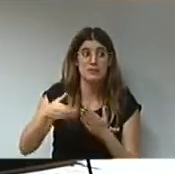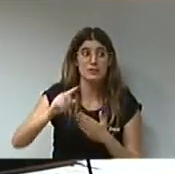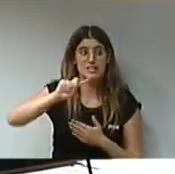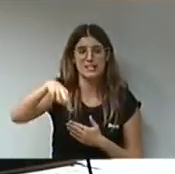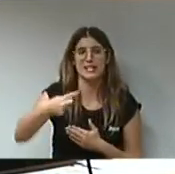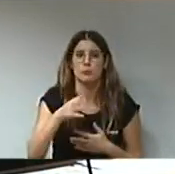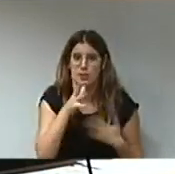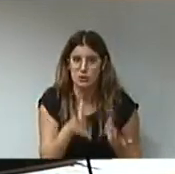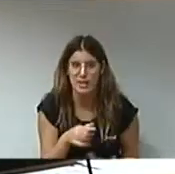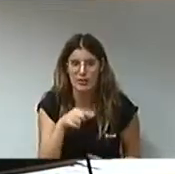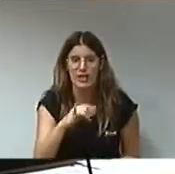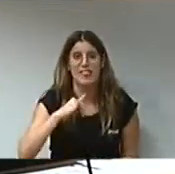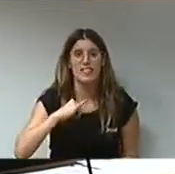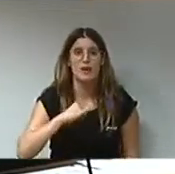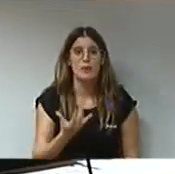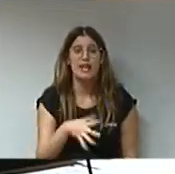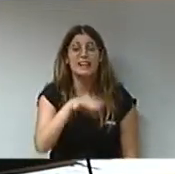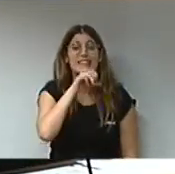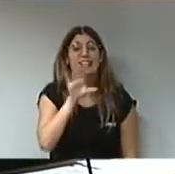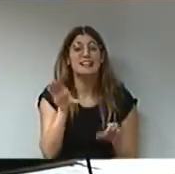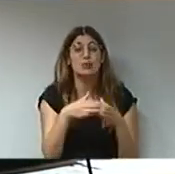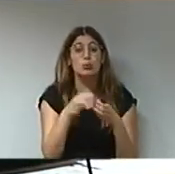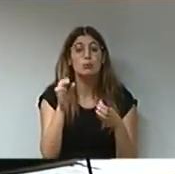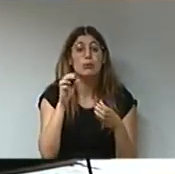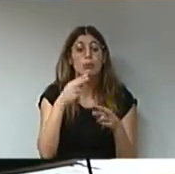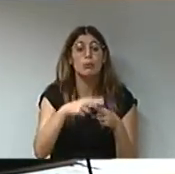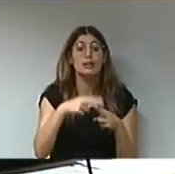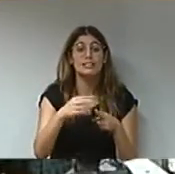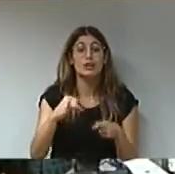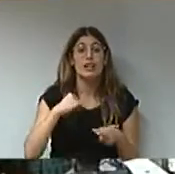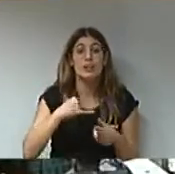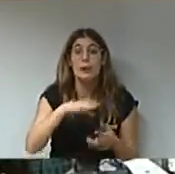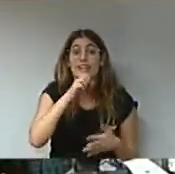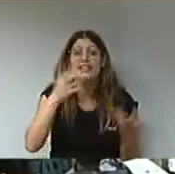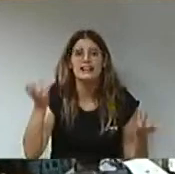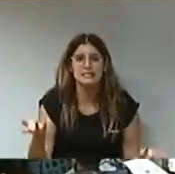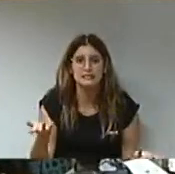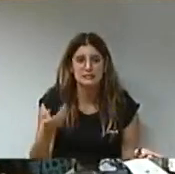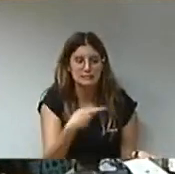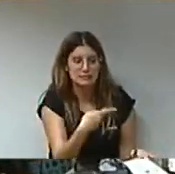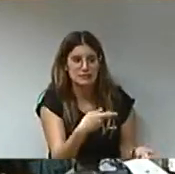es la deuda. ¿Quién es el partido de la deuda?